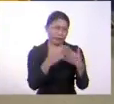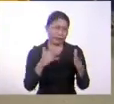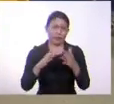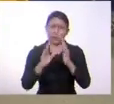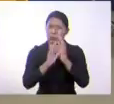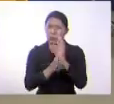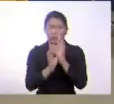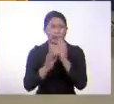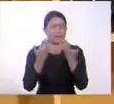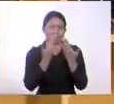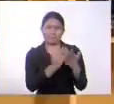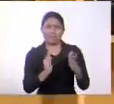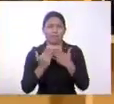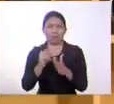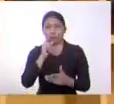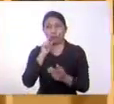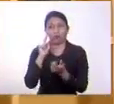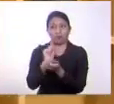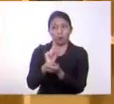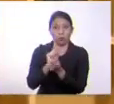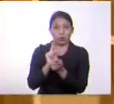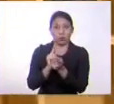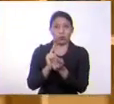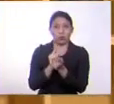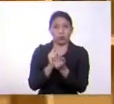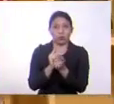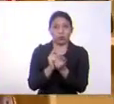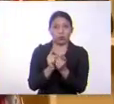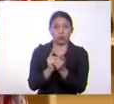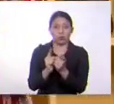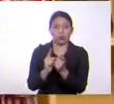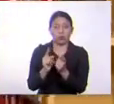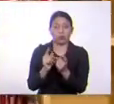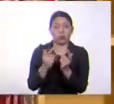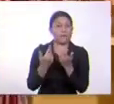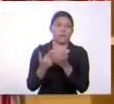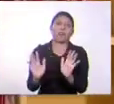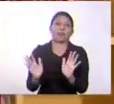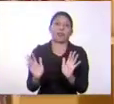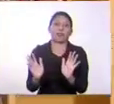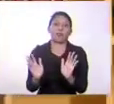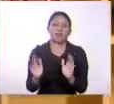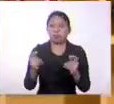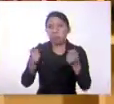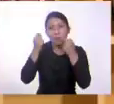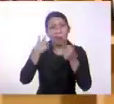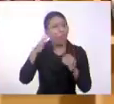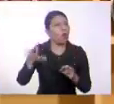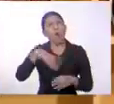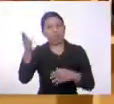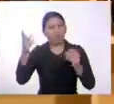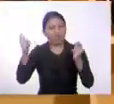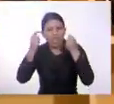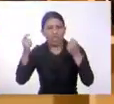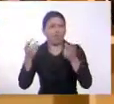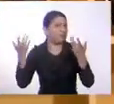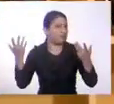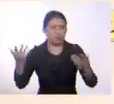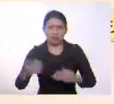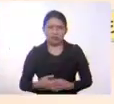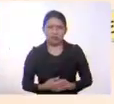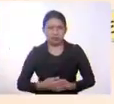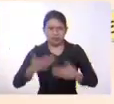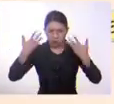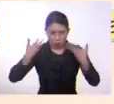y eso permite que vos conozcas otras situaciones, por ejemplo, otras celebraciones. Otras fiestas, otros